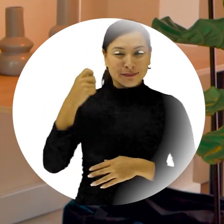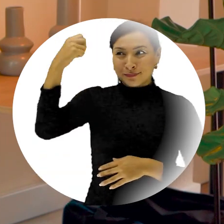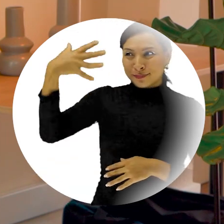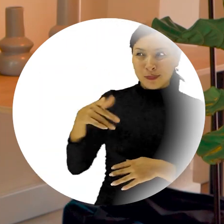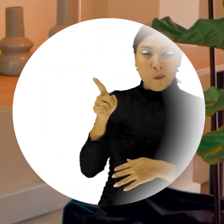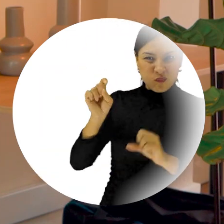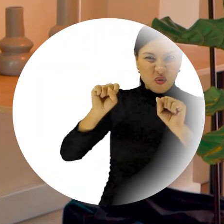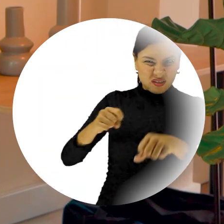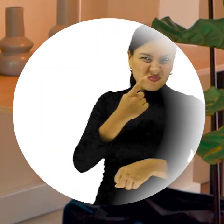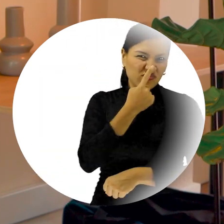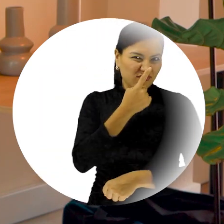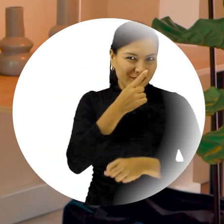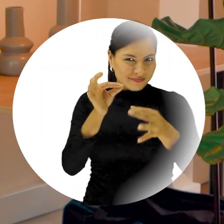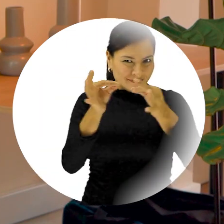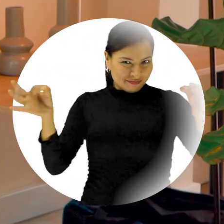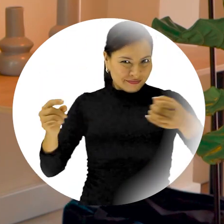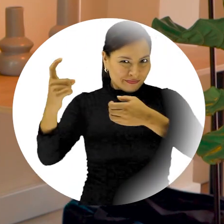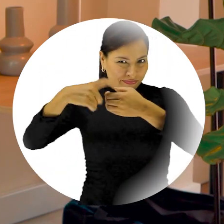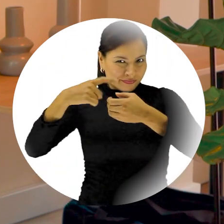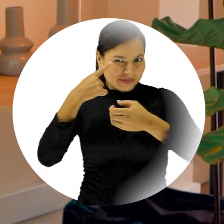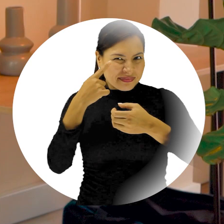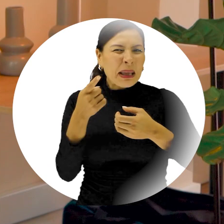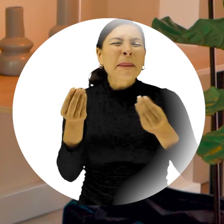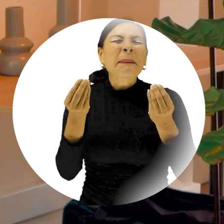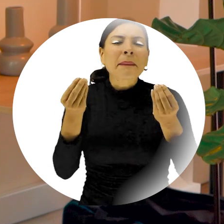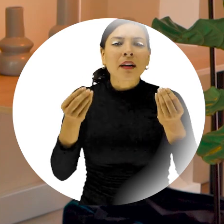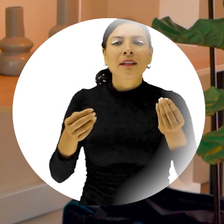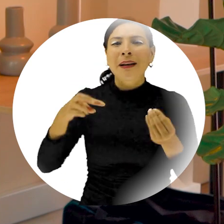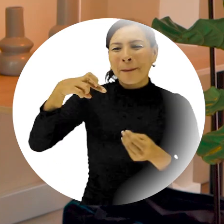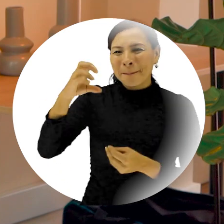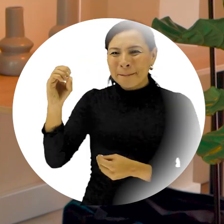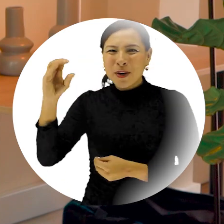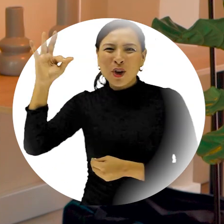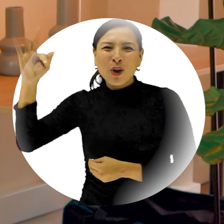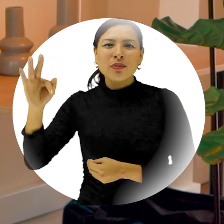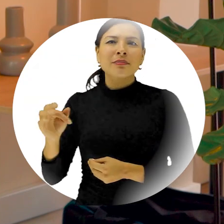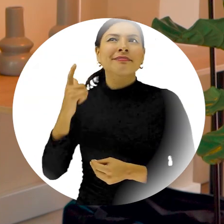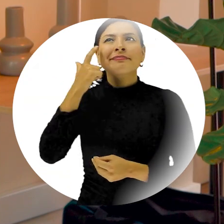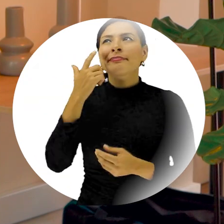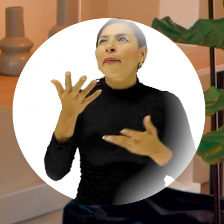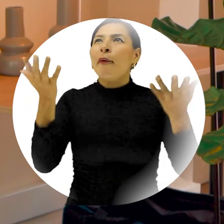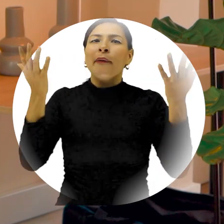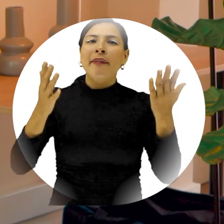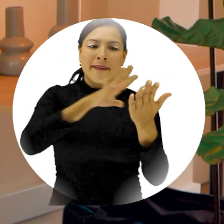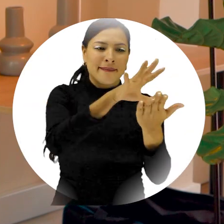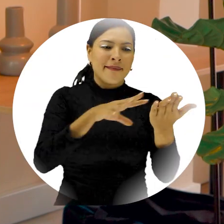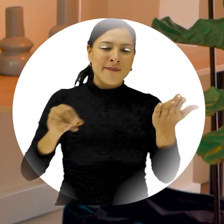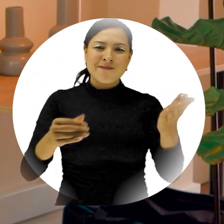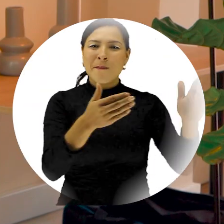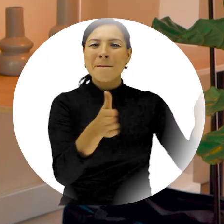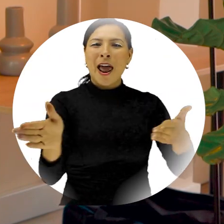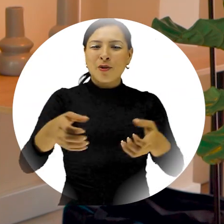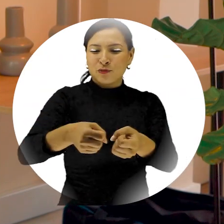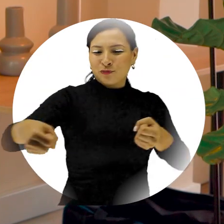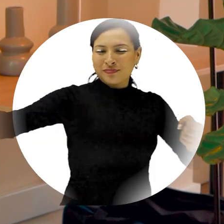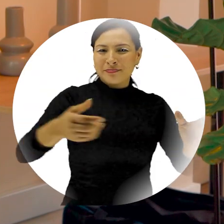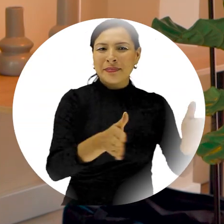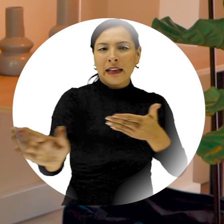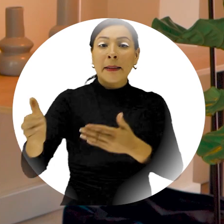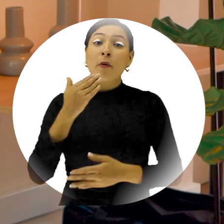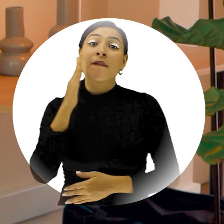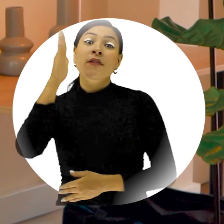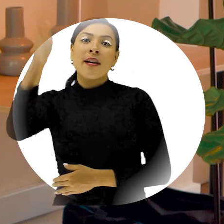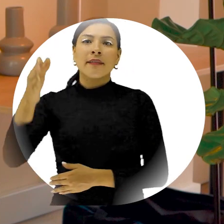y básicamente les muestra como los planos de las casas y de los barrios, y dice, por acá va a pasar más o menos en el 2030